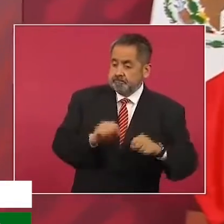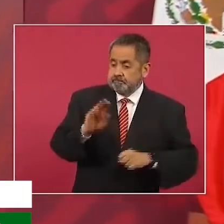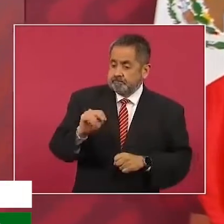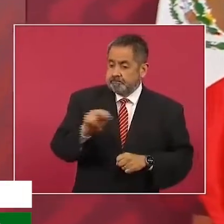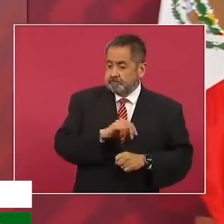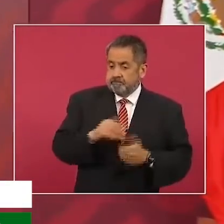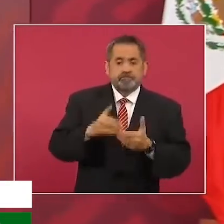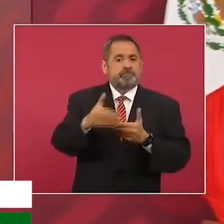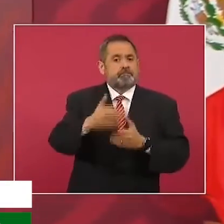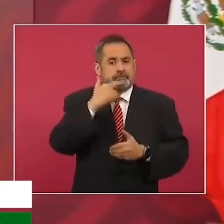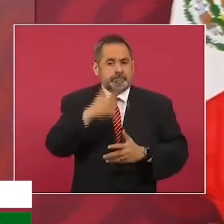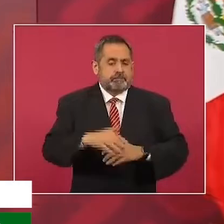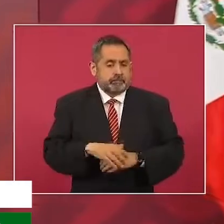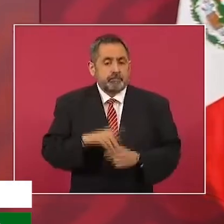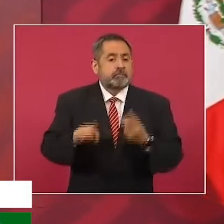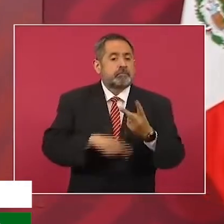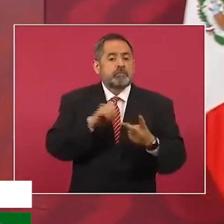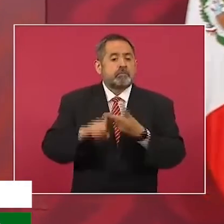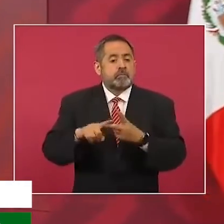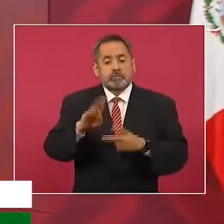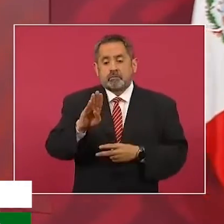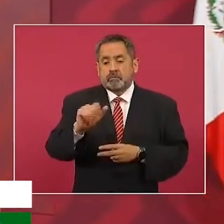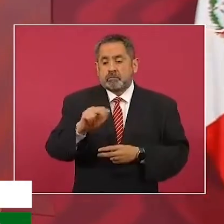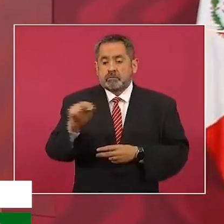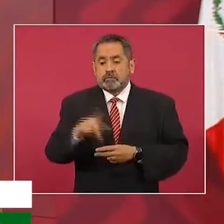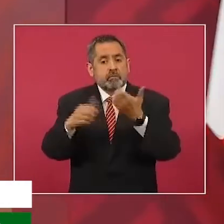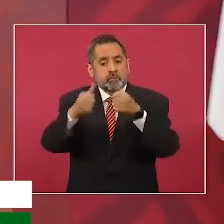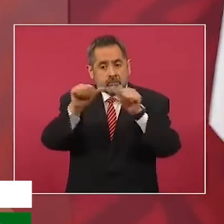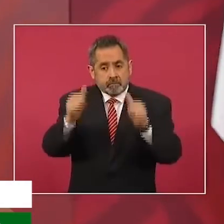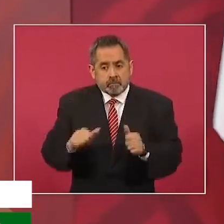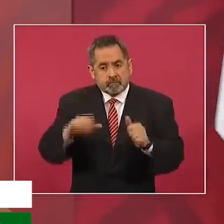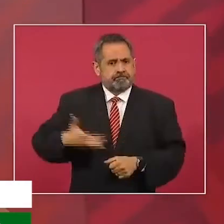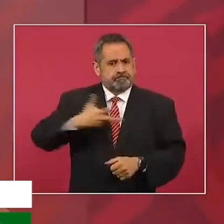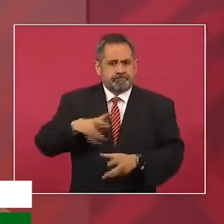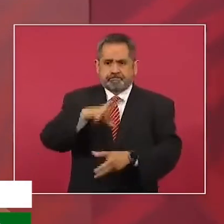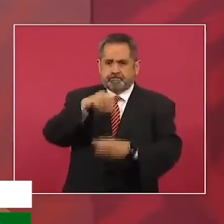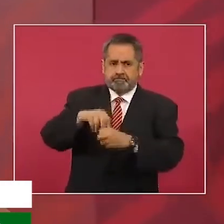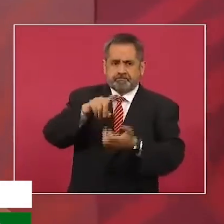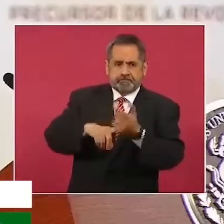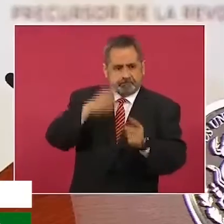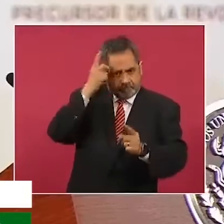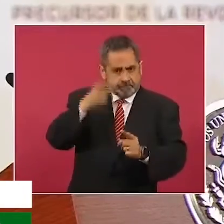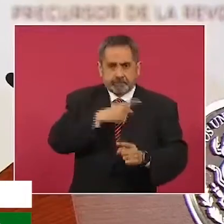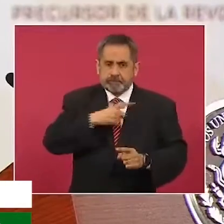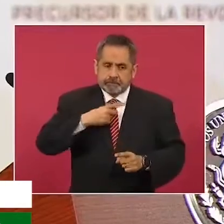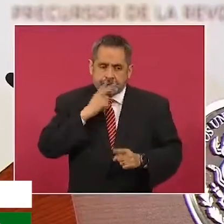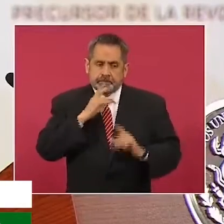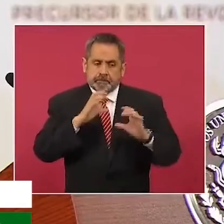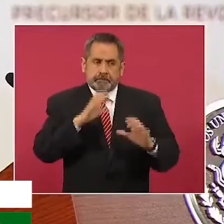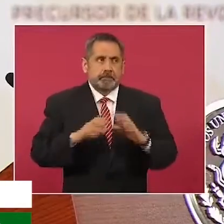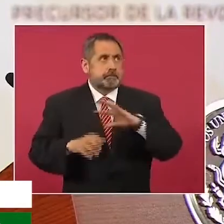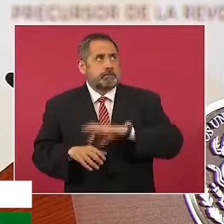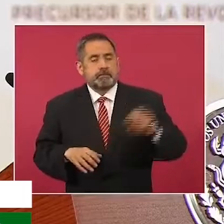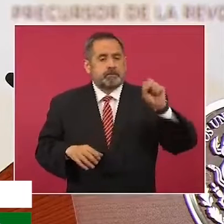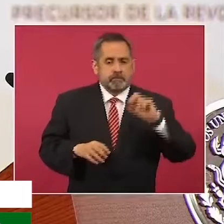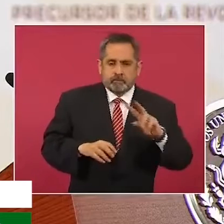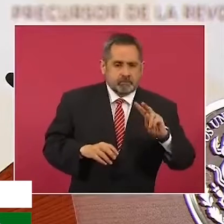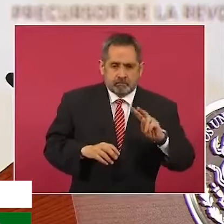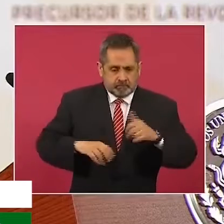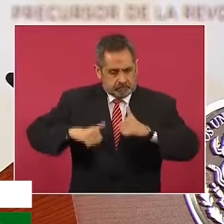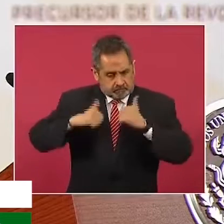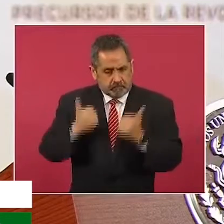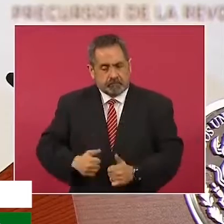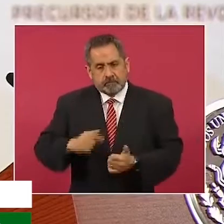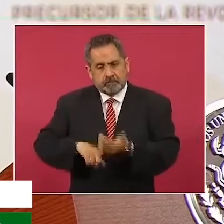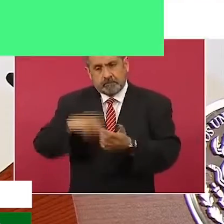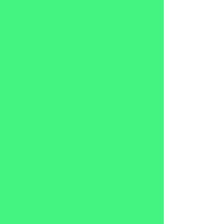está el patrimonio cultural que tiene ese banco, que tenemos también que cuidar, que no salga del